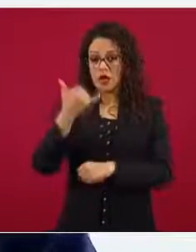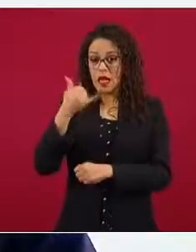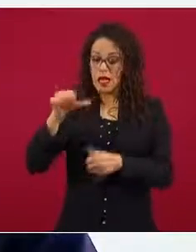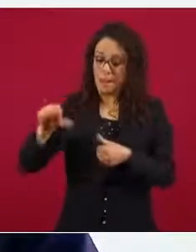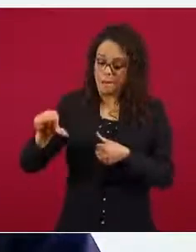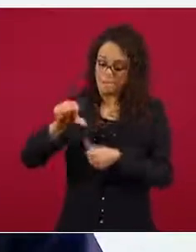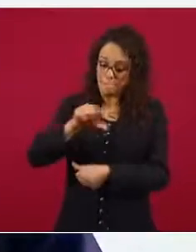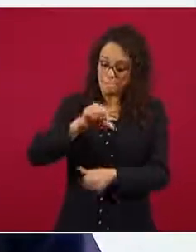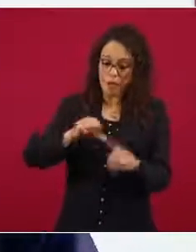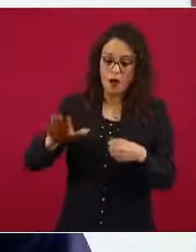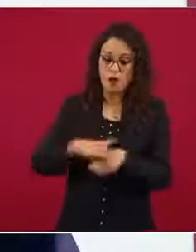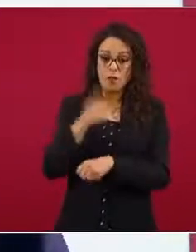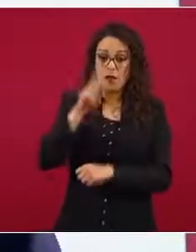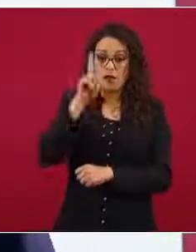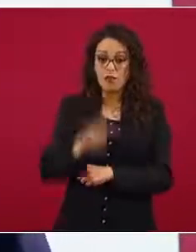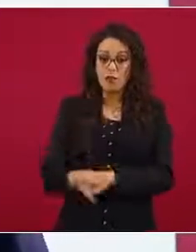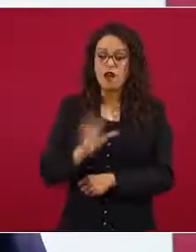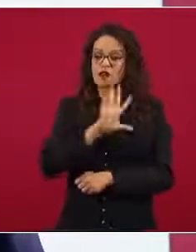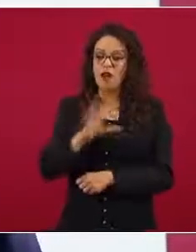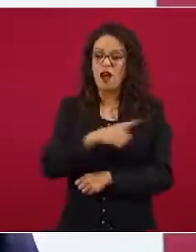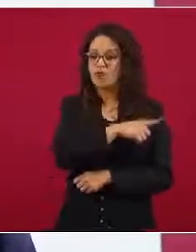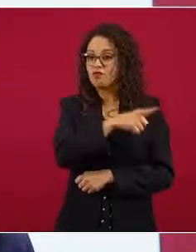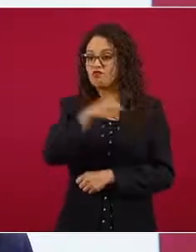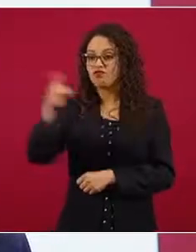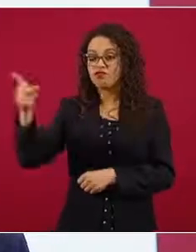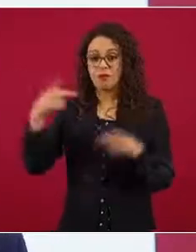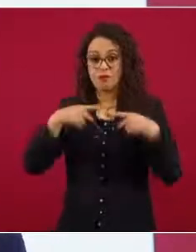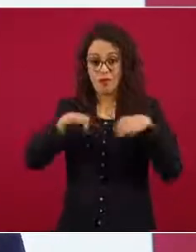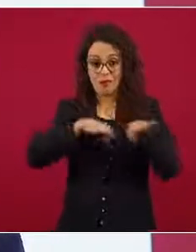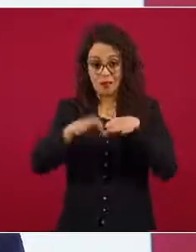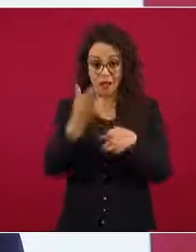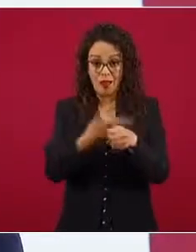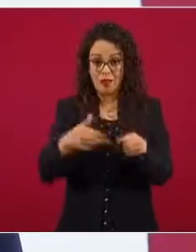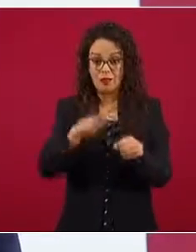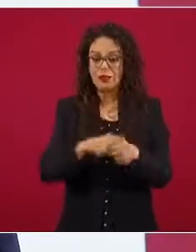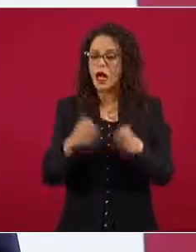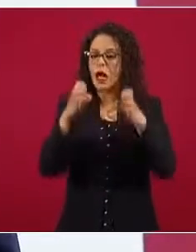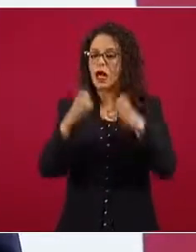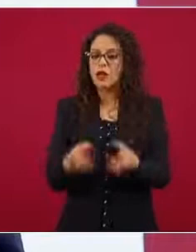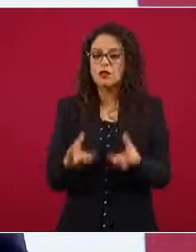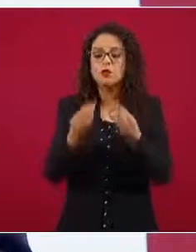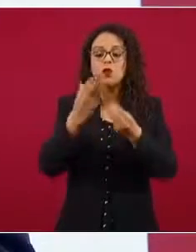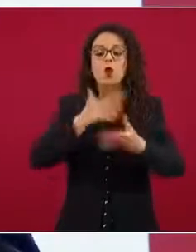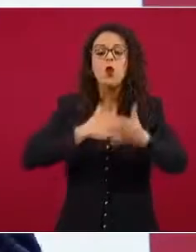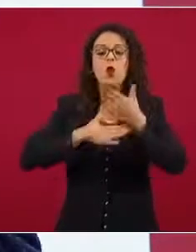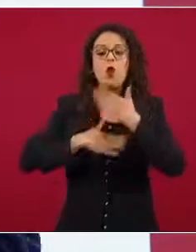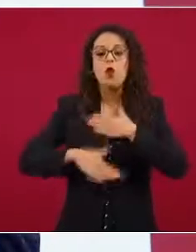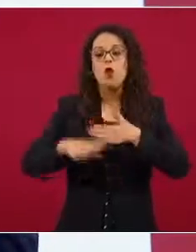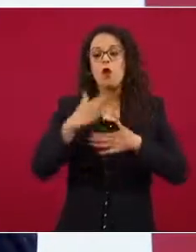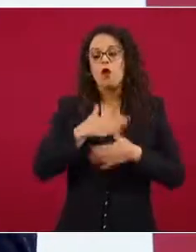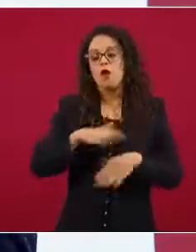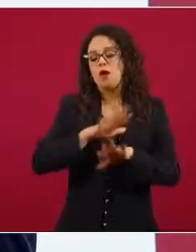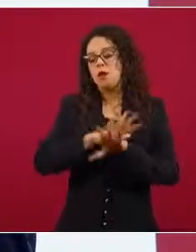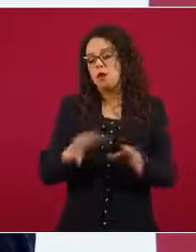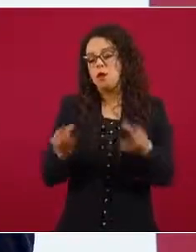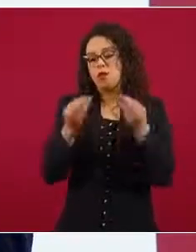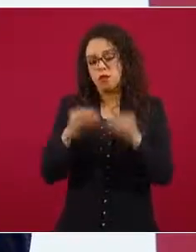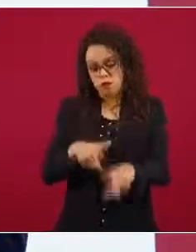mucho cansancio, ya hay mucha fatiga de los que desde hace muchos meses